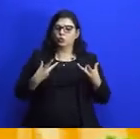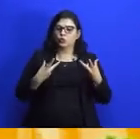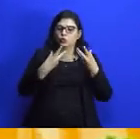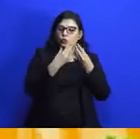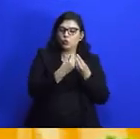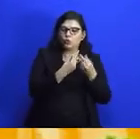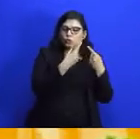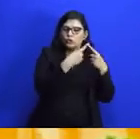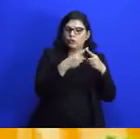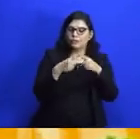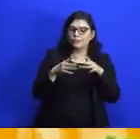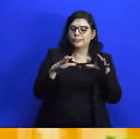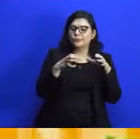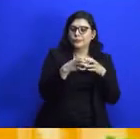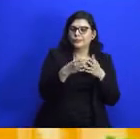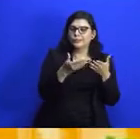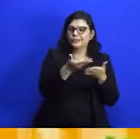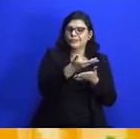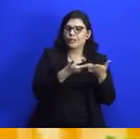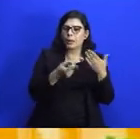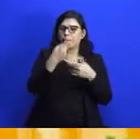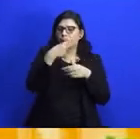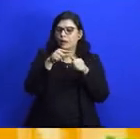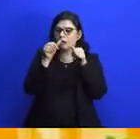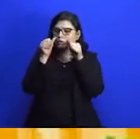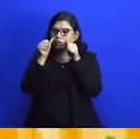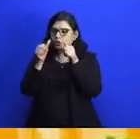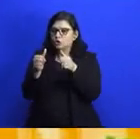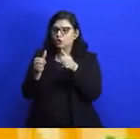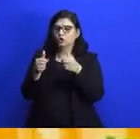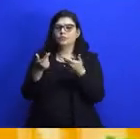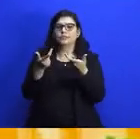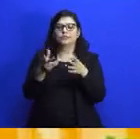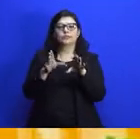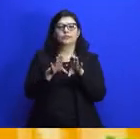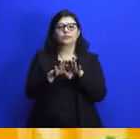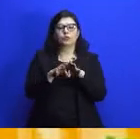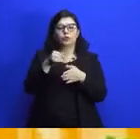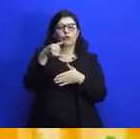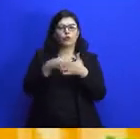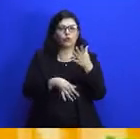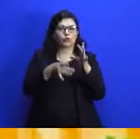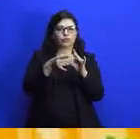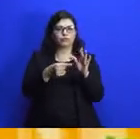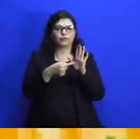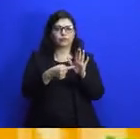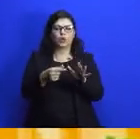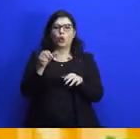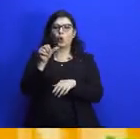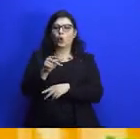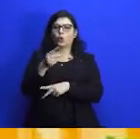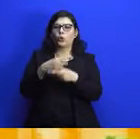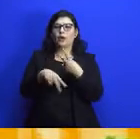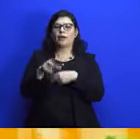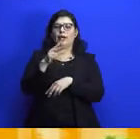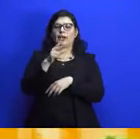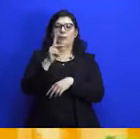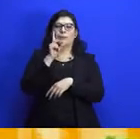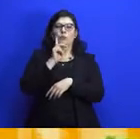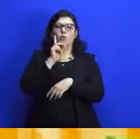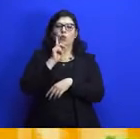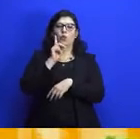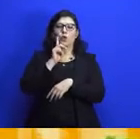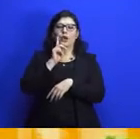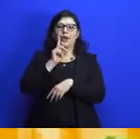para atender esta crisis. Y para profundizar más acerca de estas acciones, hoy nos acompaña la alcaldesa Cristina Díaz